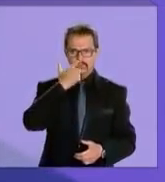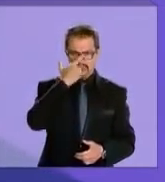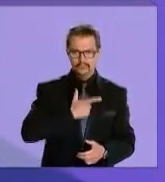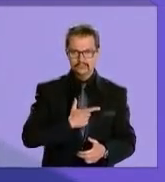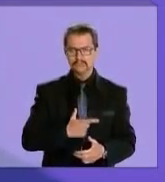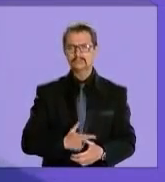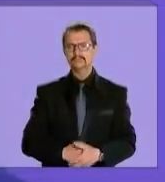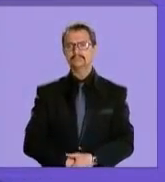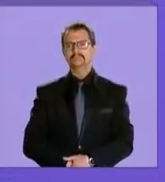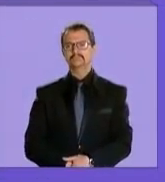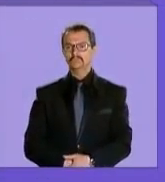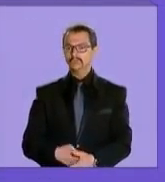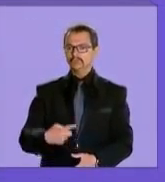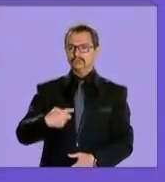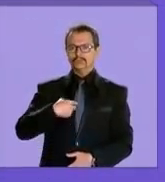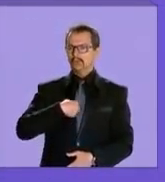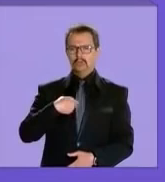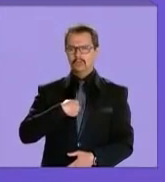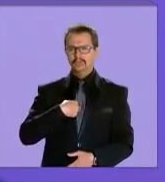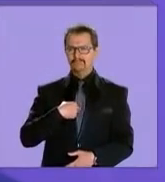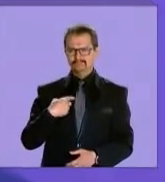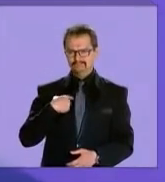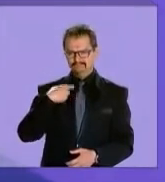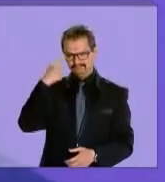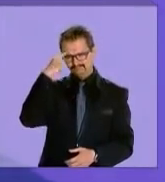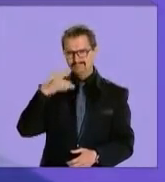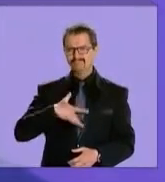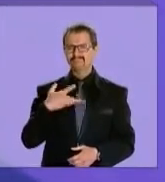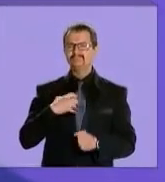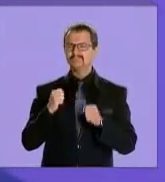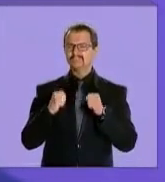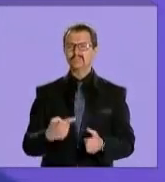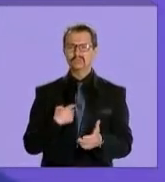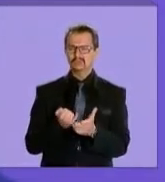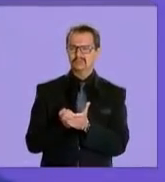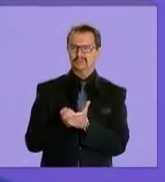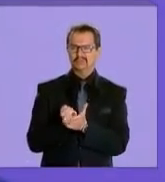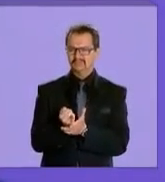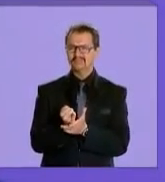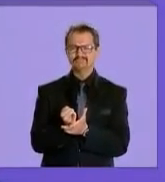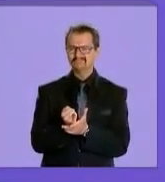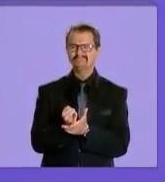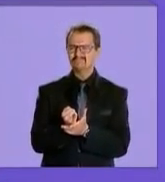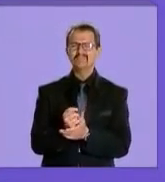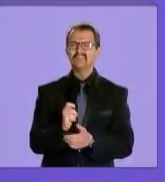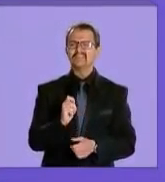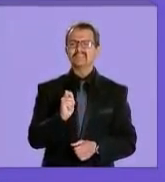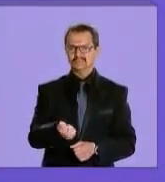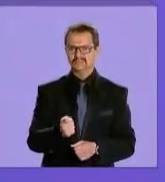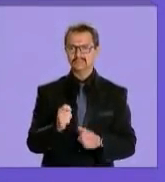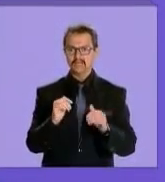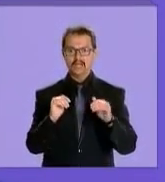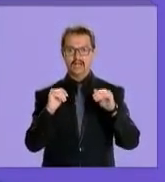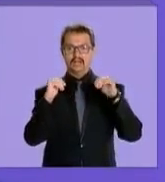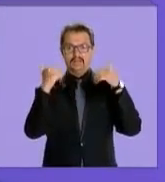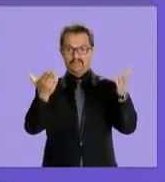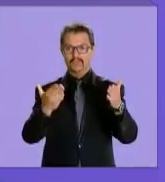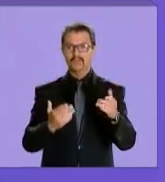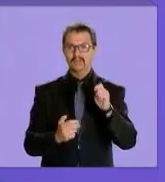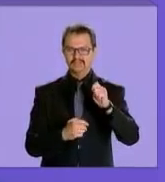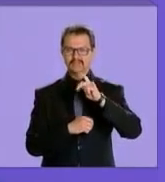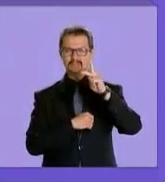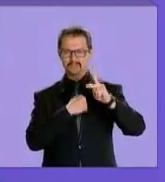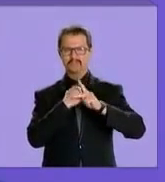sostengo que la mejor política exterior es la interior